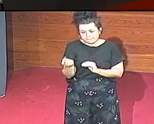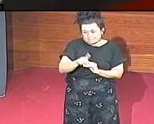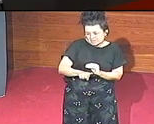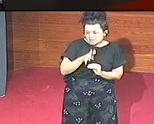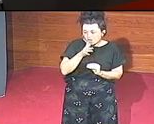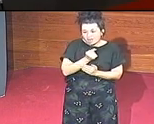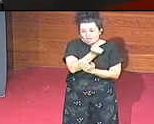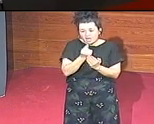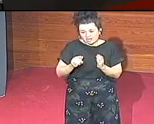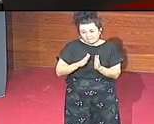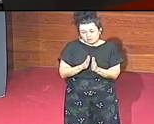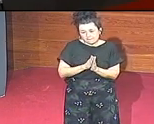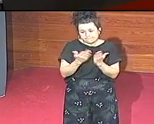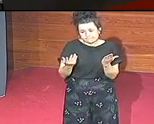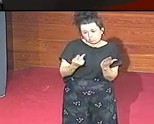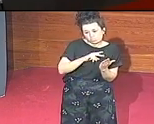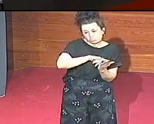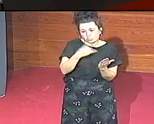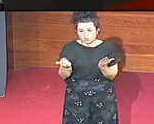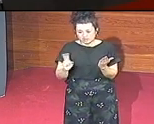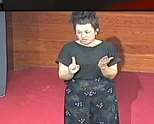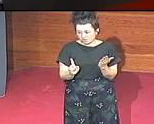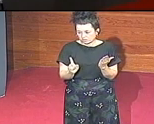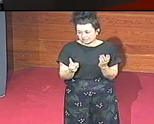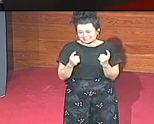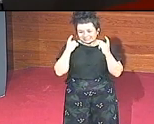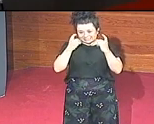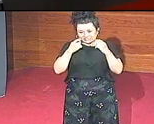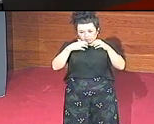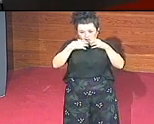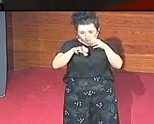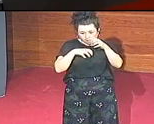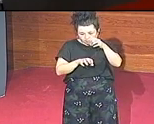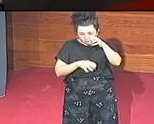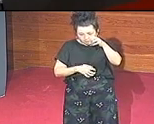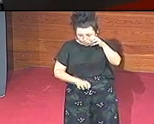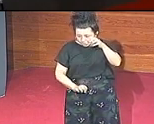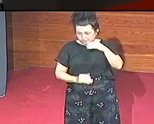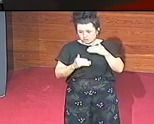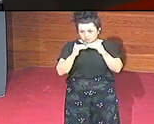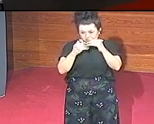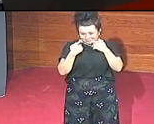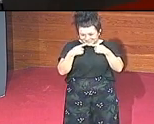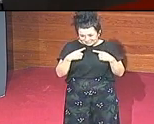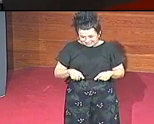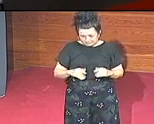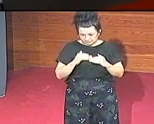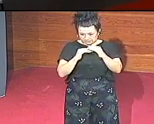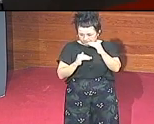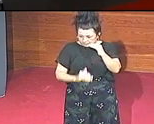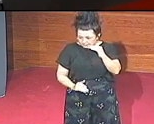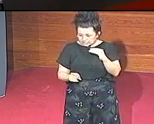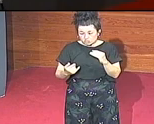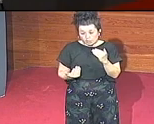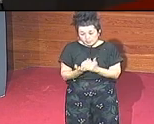mostrando todo lo que puedes enseñar si no que lo vas despiezando no por ejemplo este es un caso de que día a día y